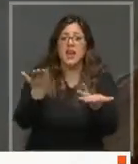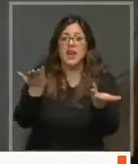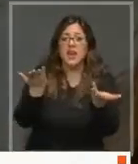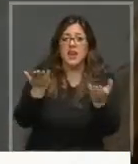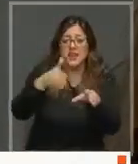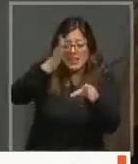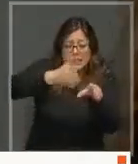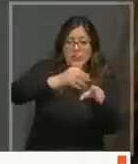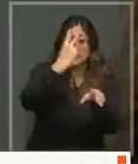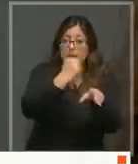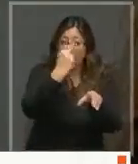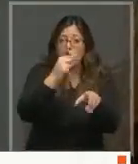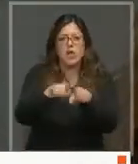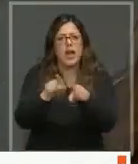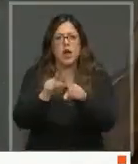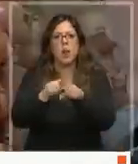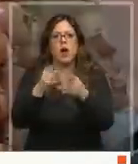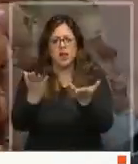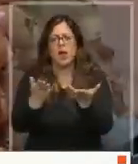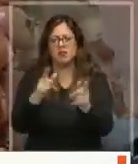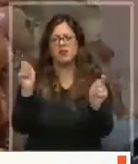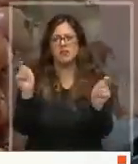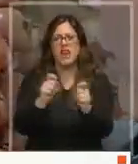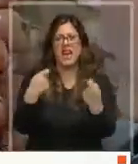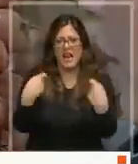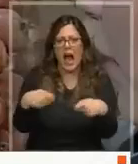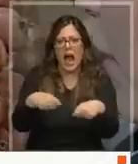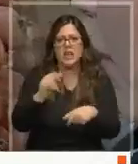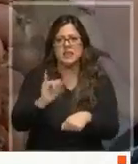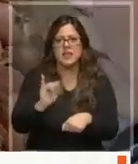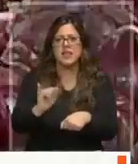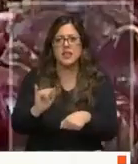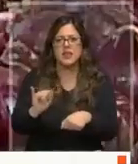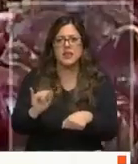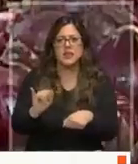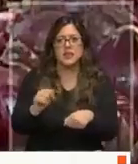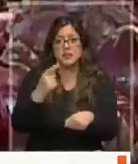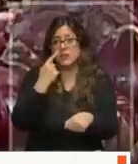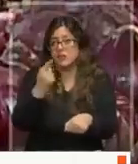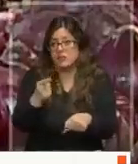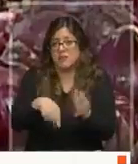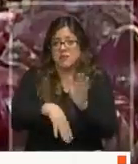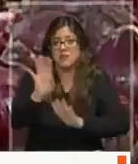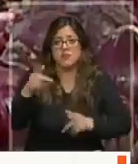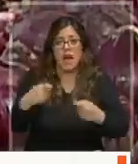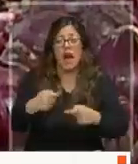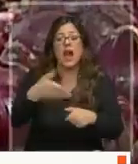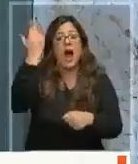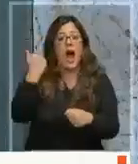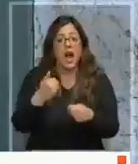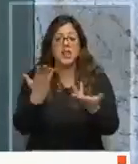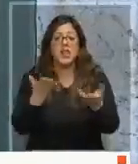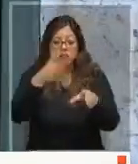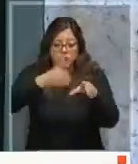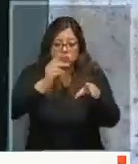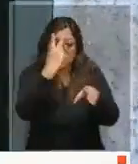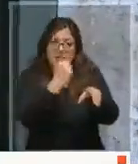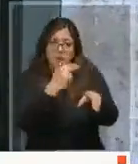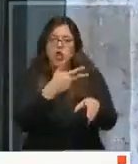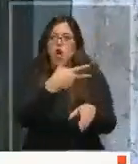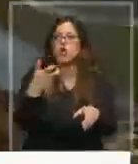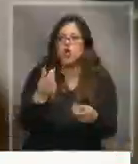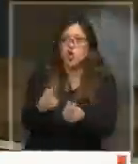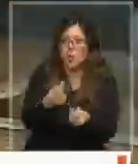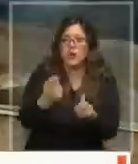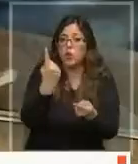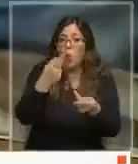sí, pero está cara todavía la cebolla, sí. Está a 400 pesos cada una. Si antes la cebolla podía llegar hasta los 800 pesos